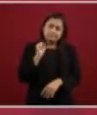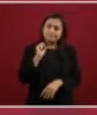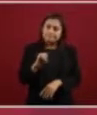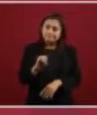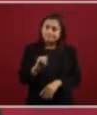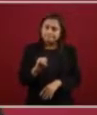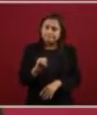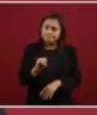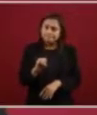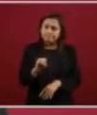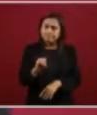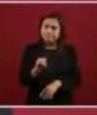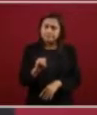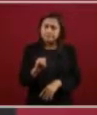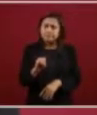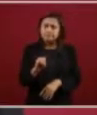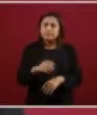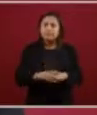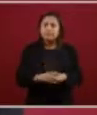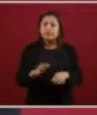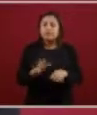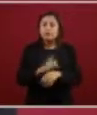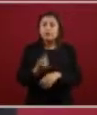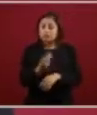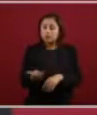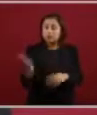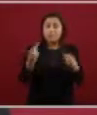qué son seres humanos en este caso inocentes